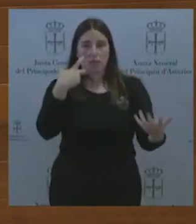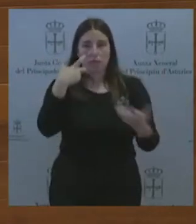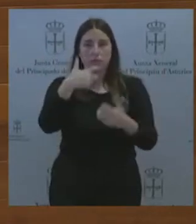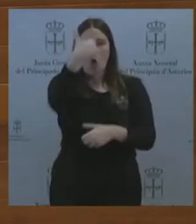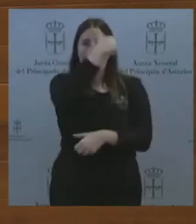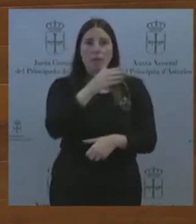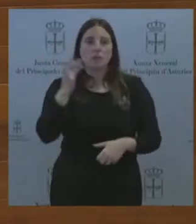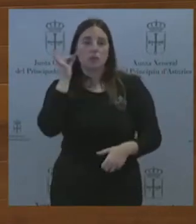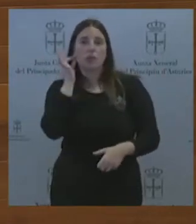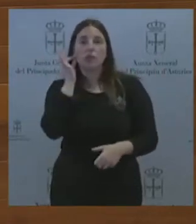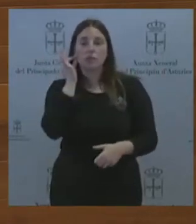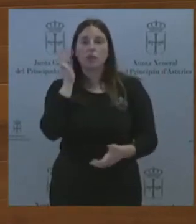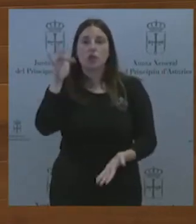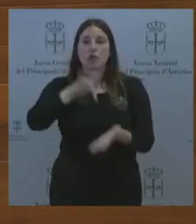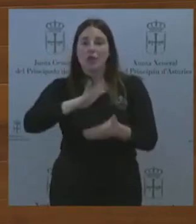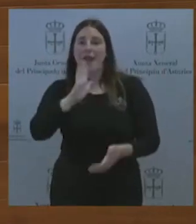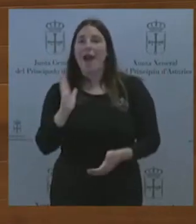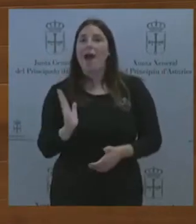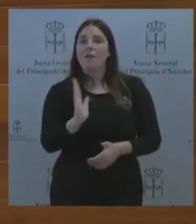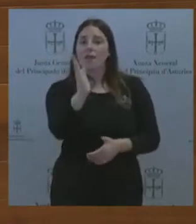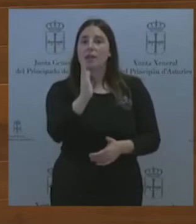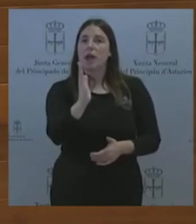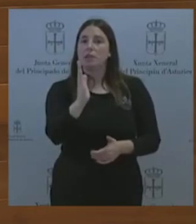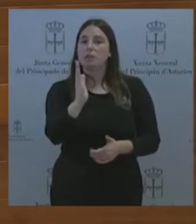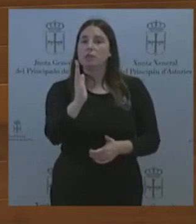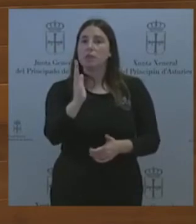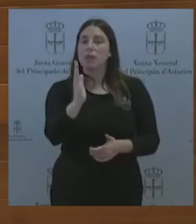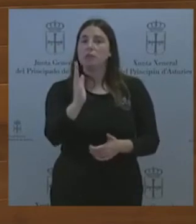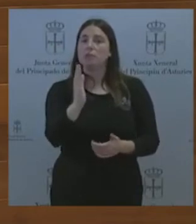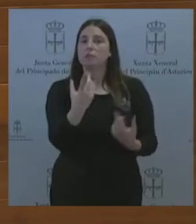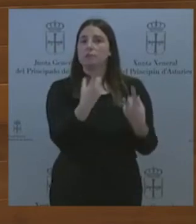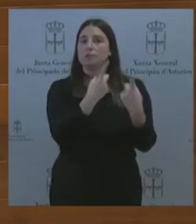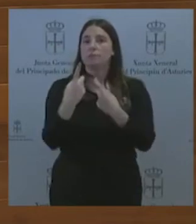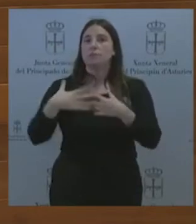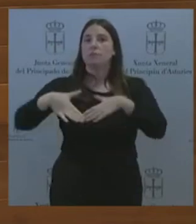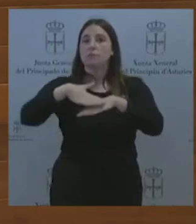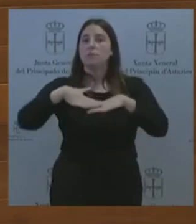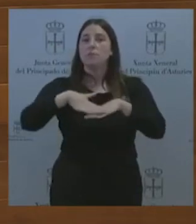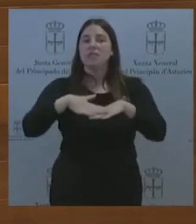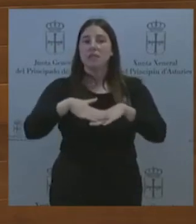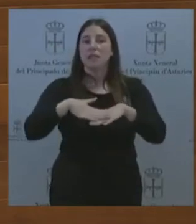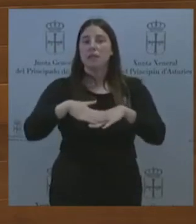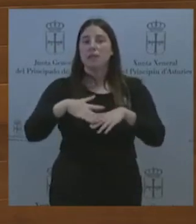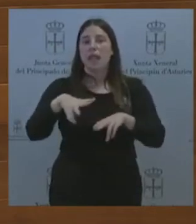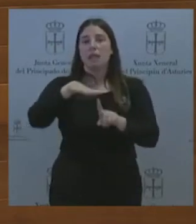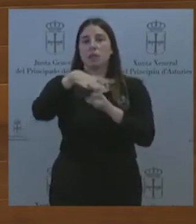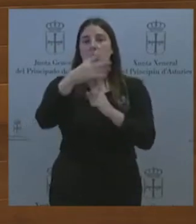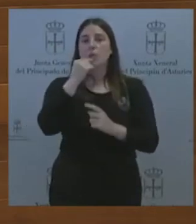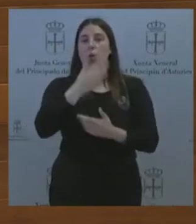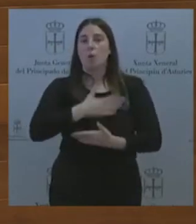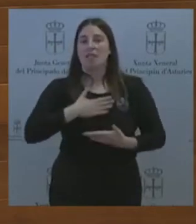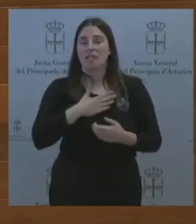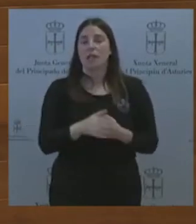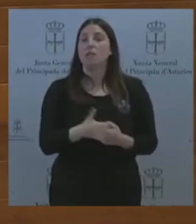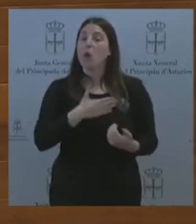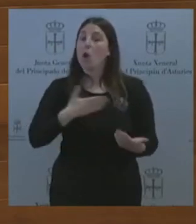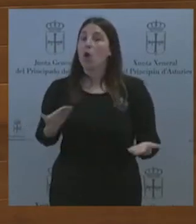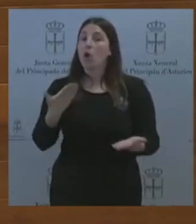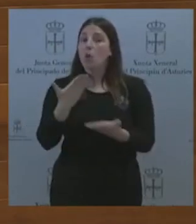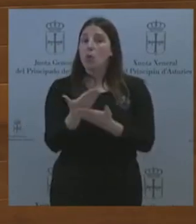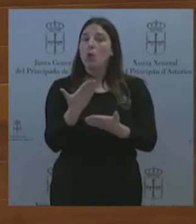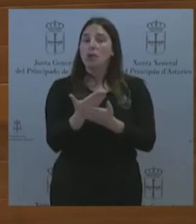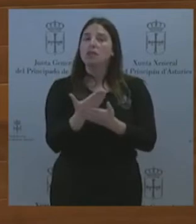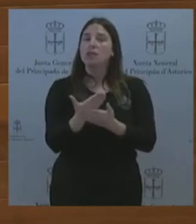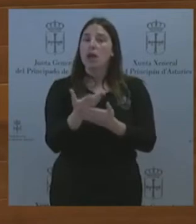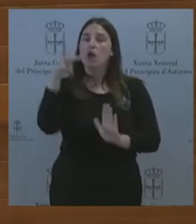los pilares básicos del Estado de Derecho. Nuestra propuesta sobre la abolición de la normativa de memoria histórica